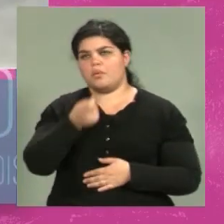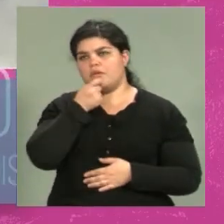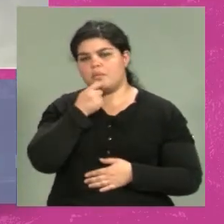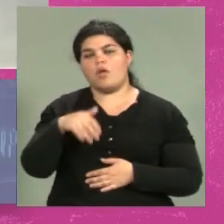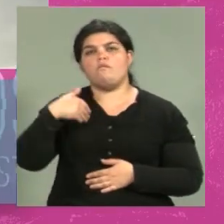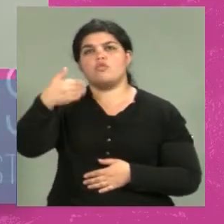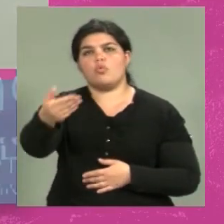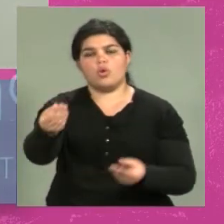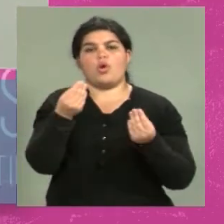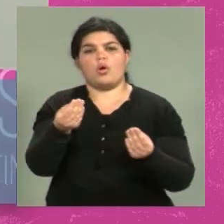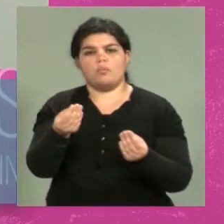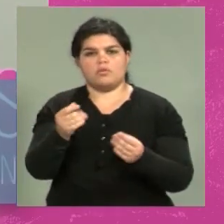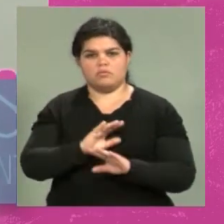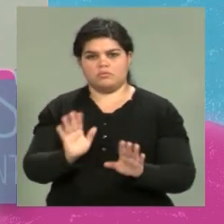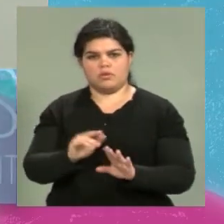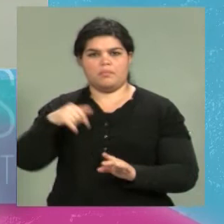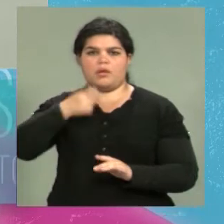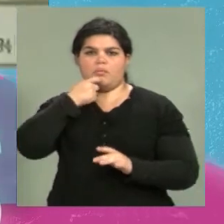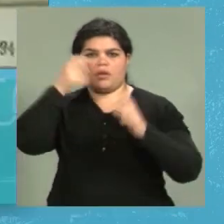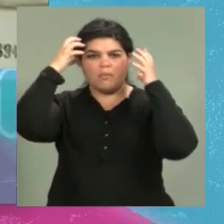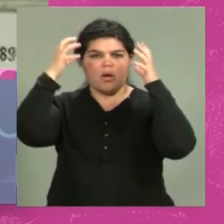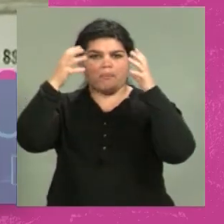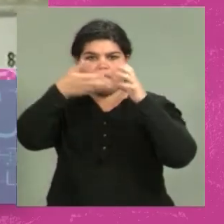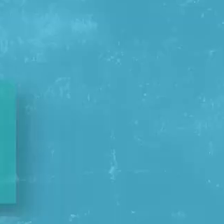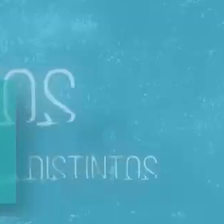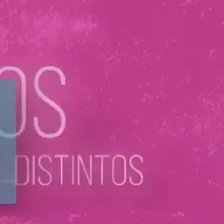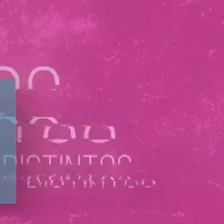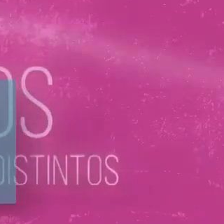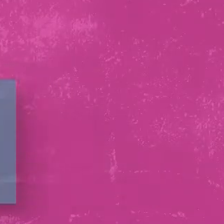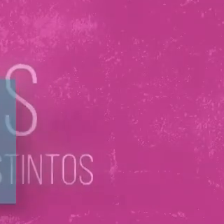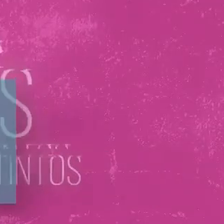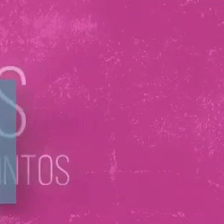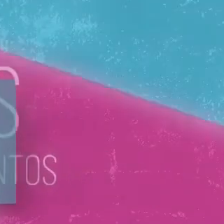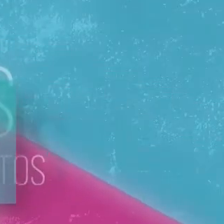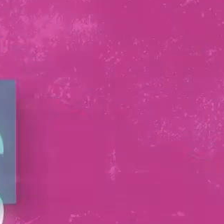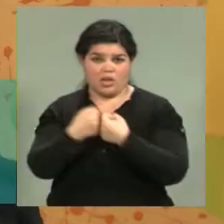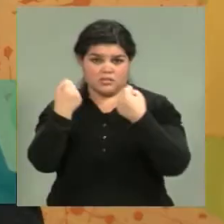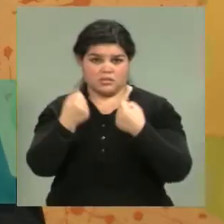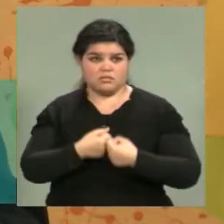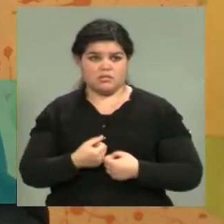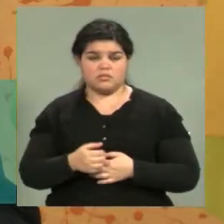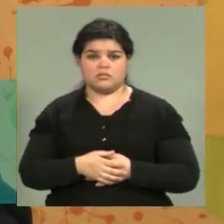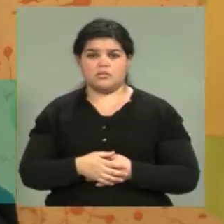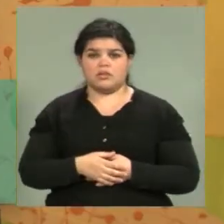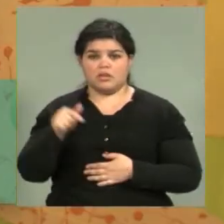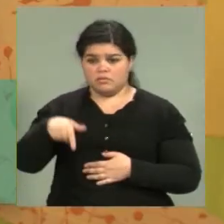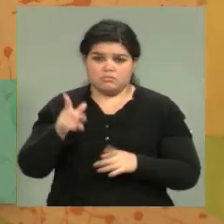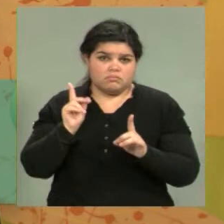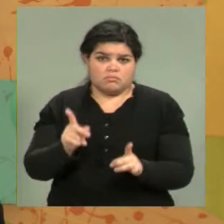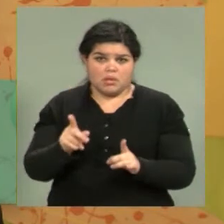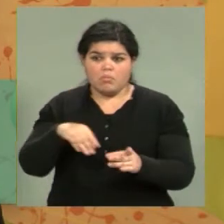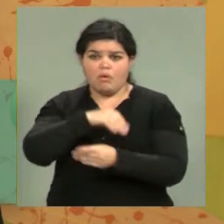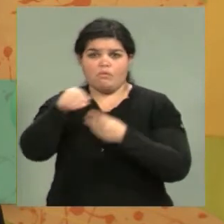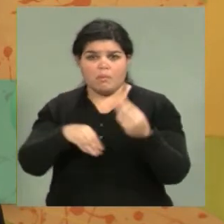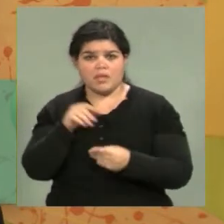mañana tal vez, bueno, pues si perdió masa encefálica en el asfalto, Marcelo creo que fue un accidente de moto. De creo moto, que fue. sí. Hay que estar ahí con esa